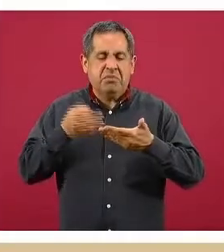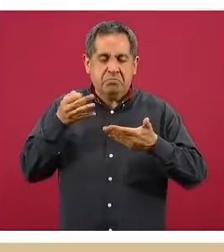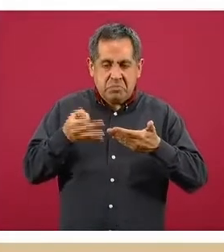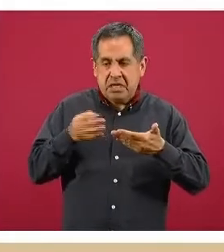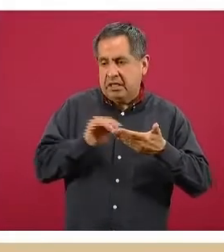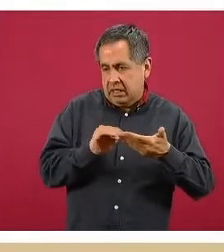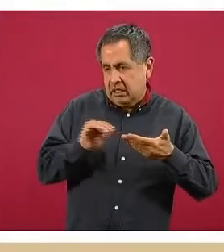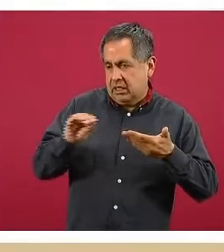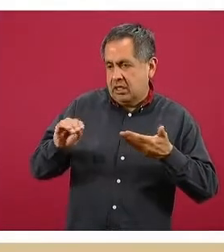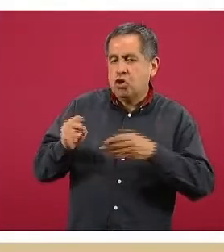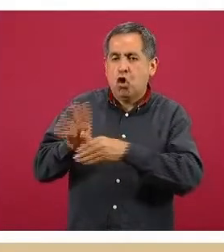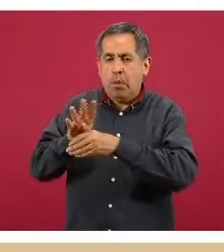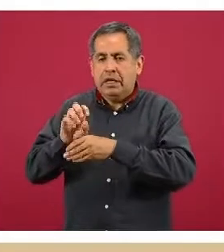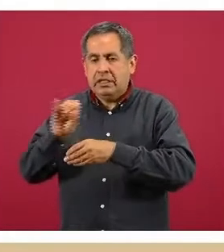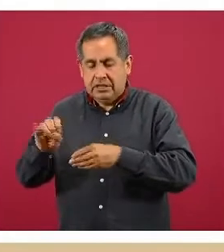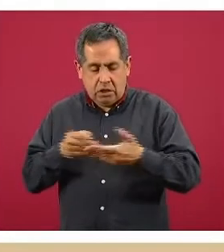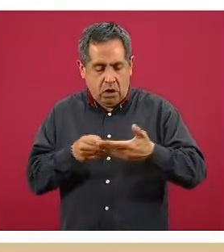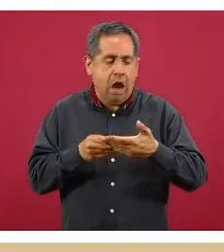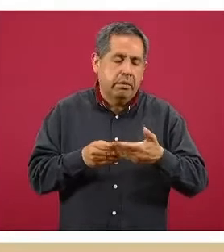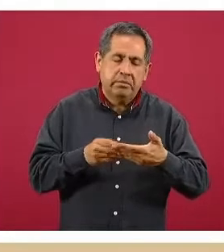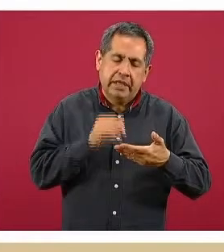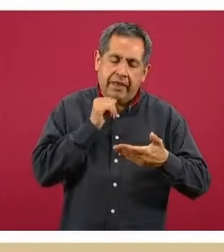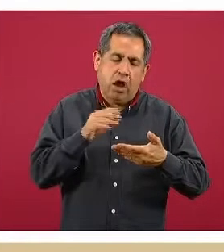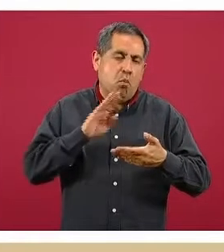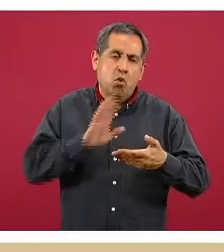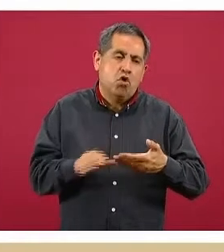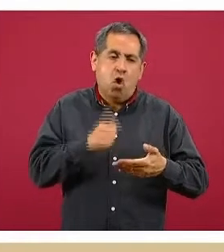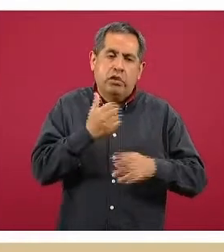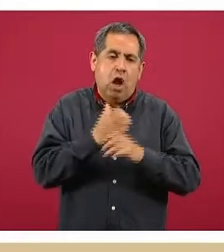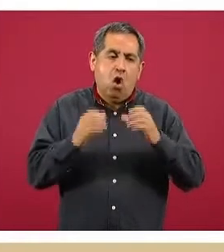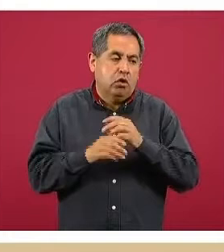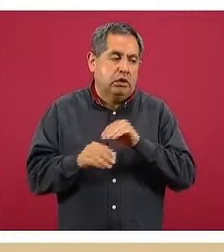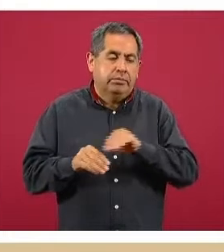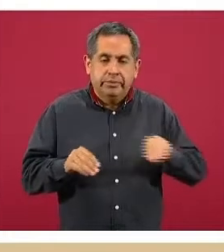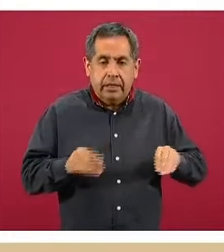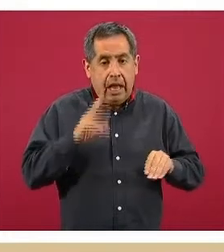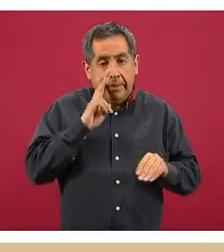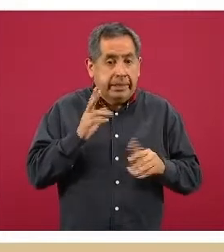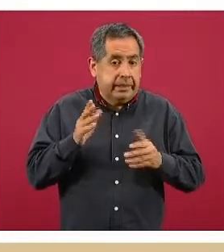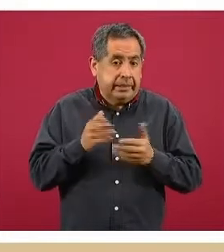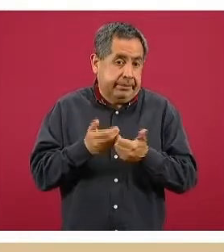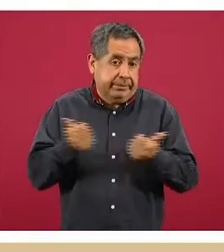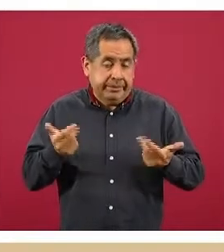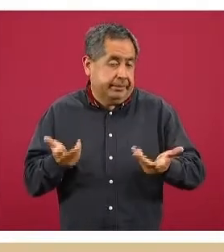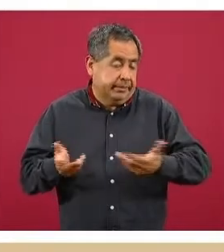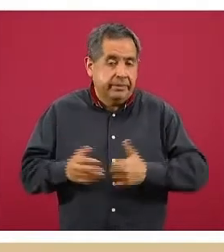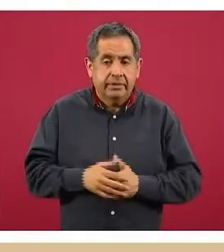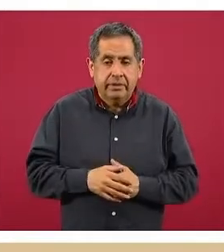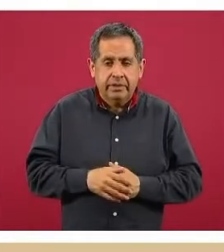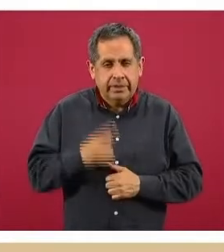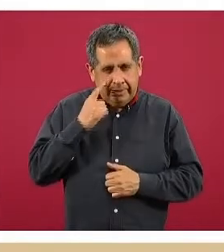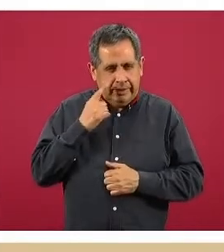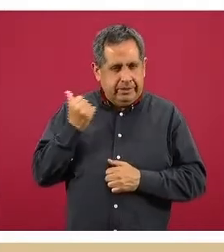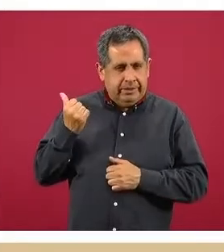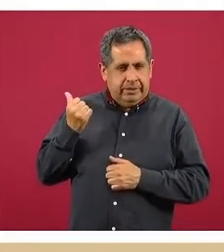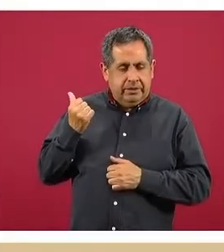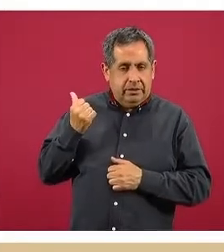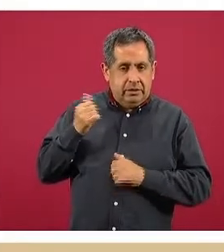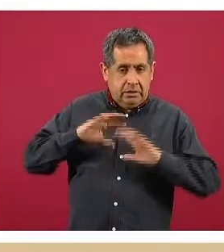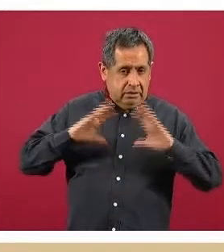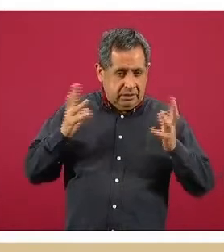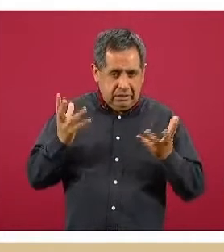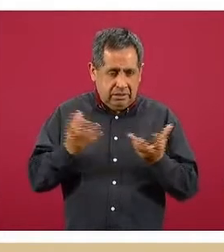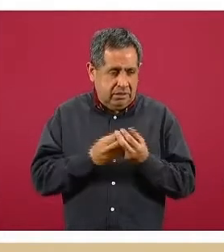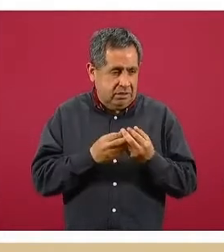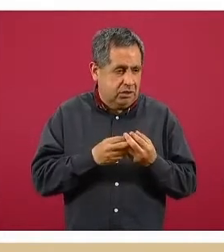confirmar o descartar, al igual que lo hace una prueba de laboratorio. Si vemos un poco el comportamiento de todas